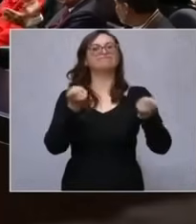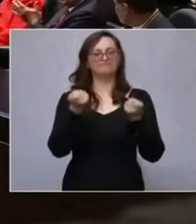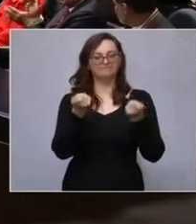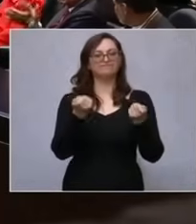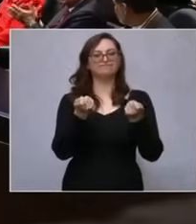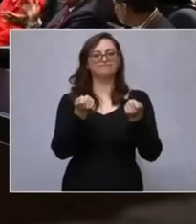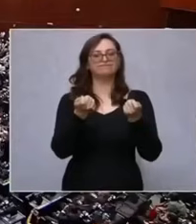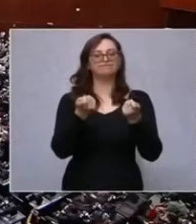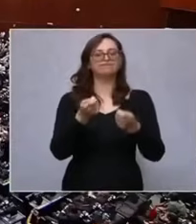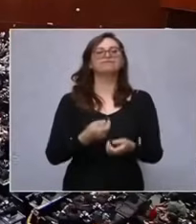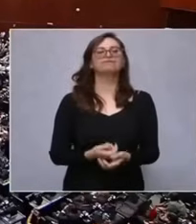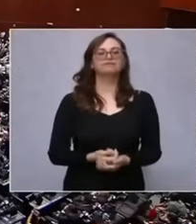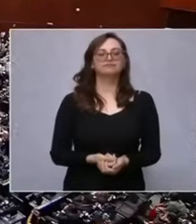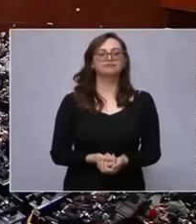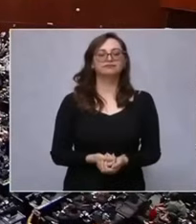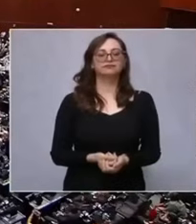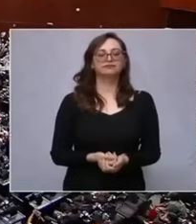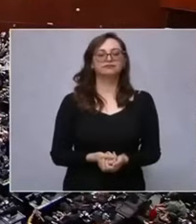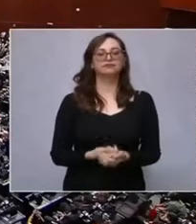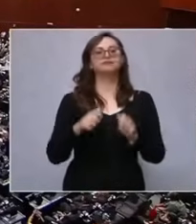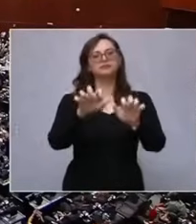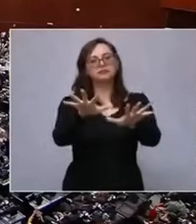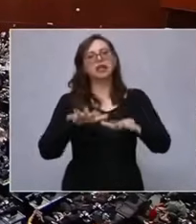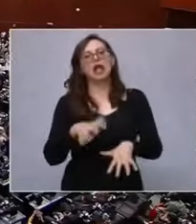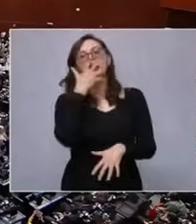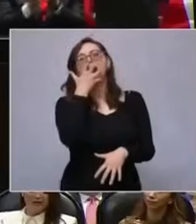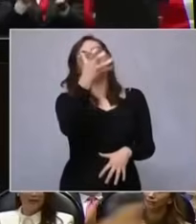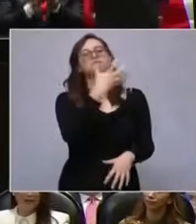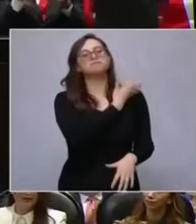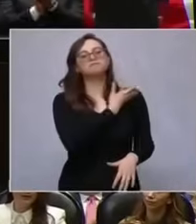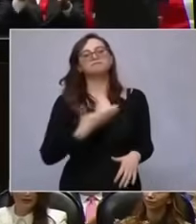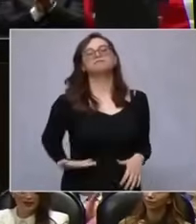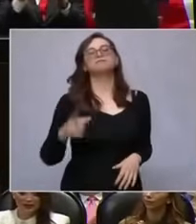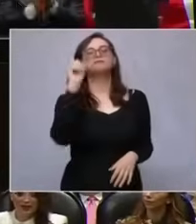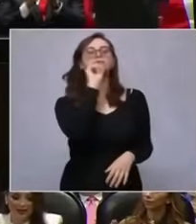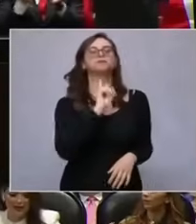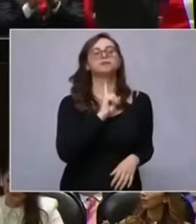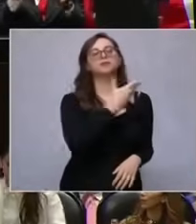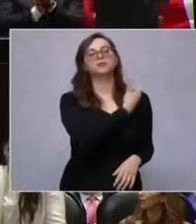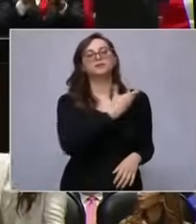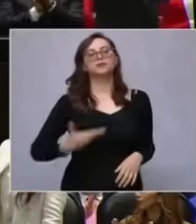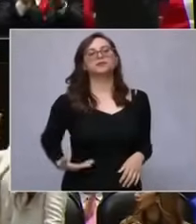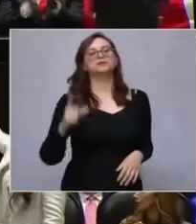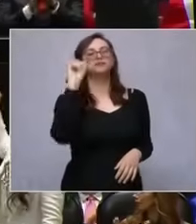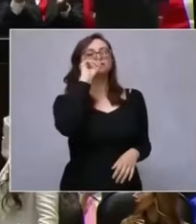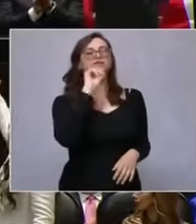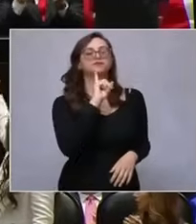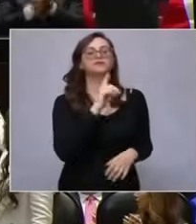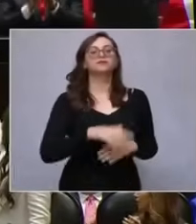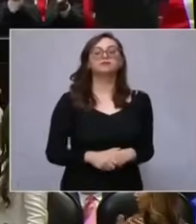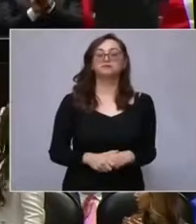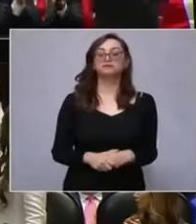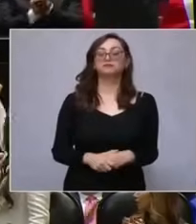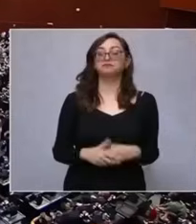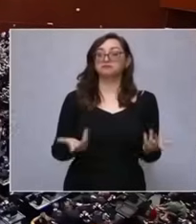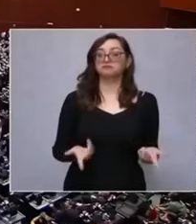que sí. De verdad. Eso marca un antes y un después. Claro que sí. Y le abre la oportunidad a otras